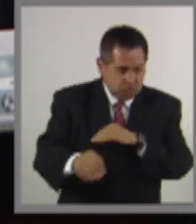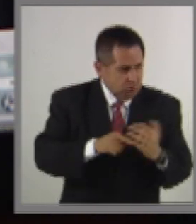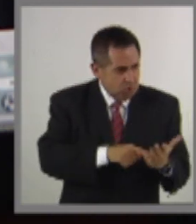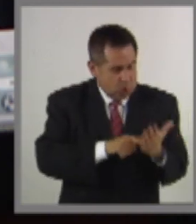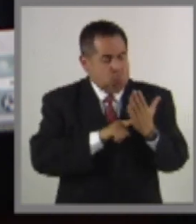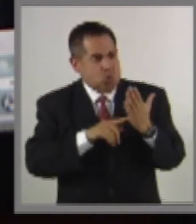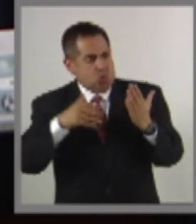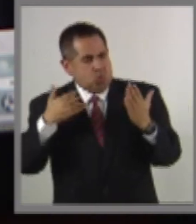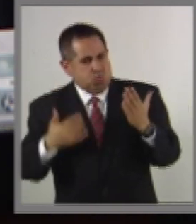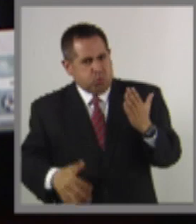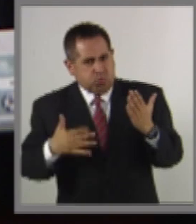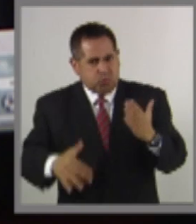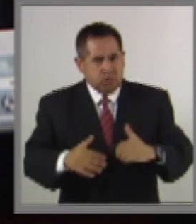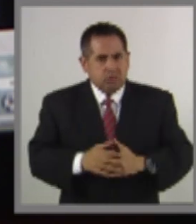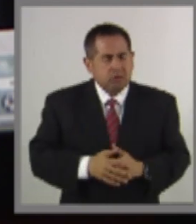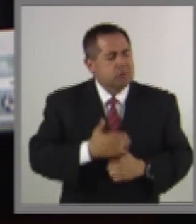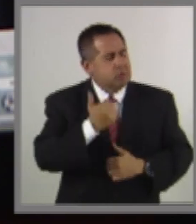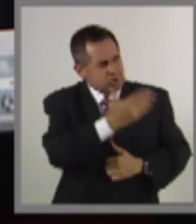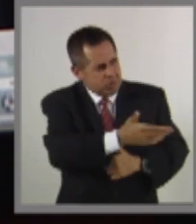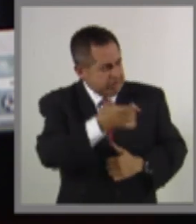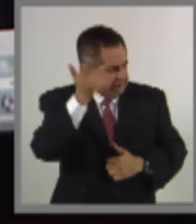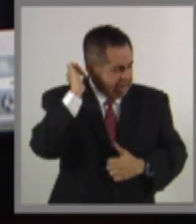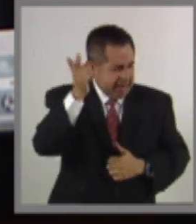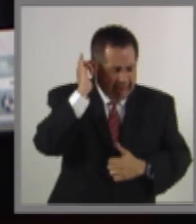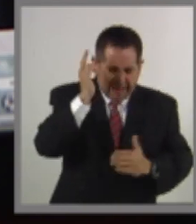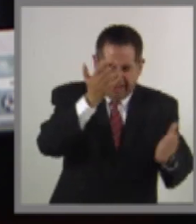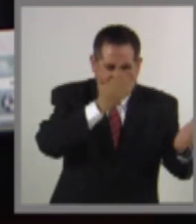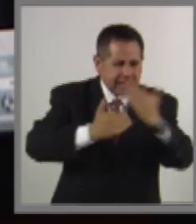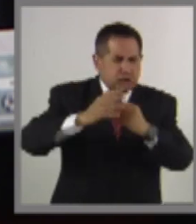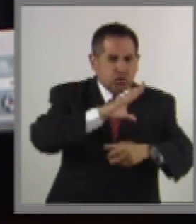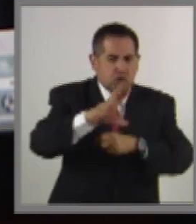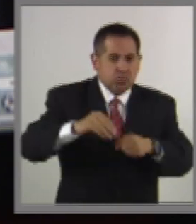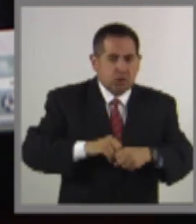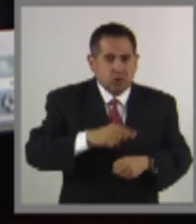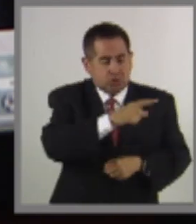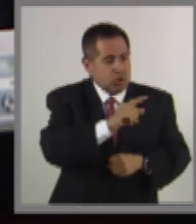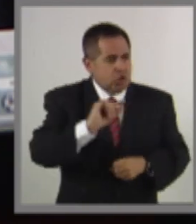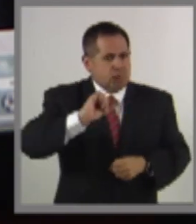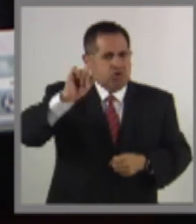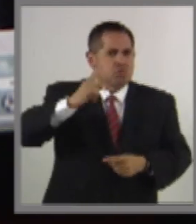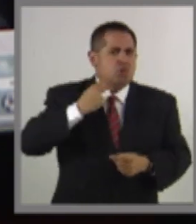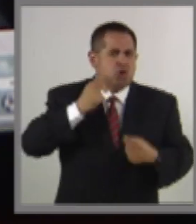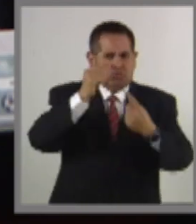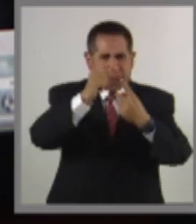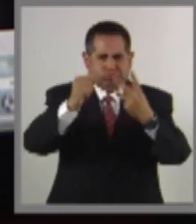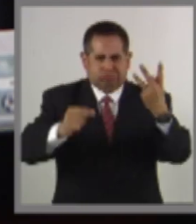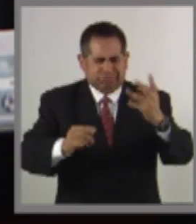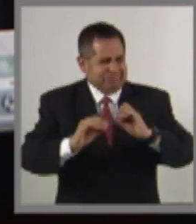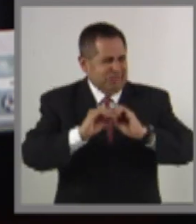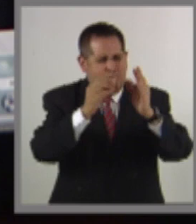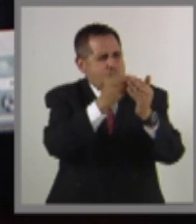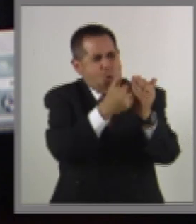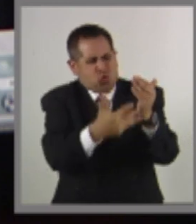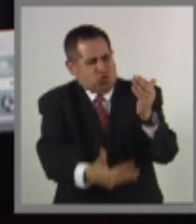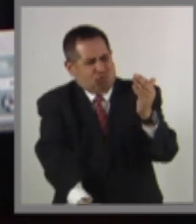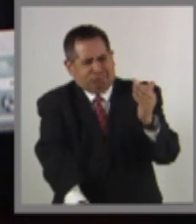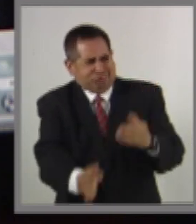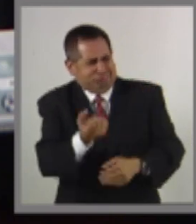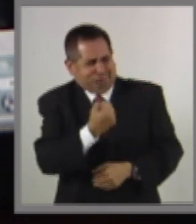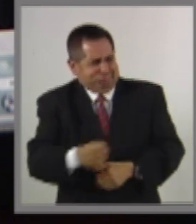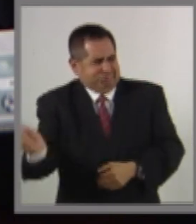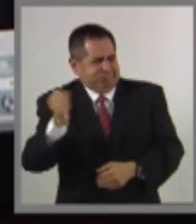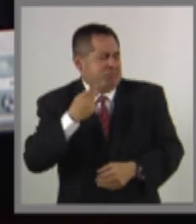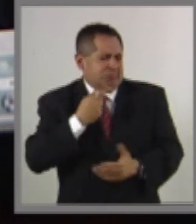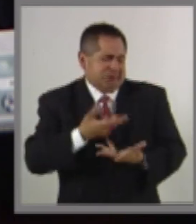ejemplo. Y le deseo mucho éxito en todo. Hablar de sus cualidades políticas son muchísimas, no